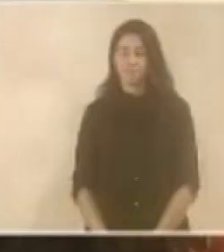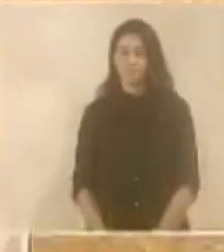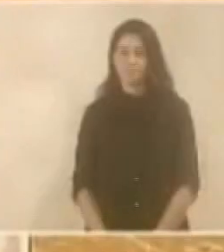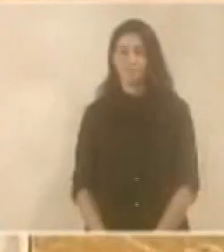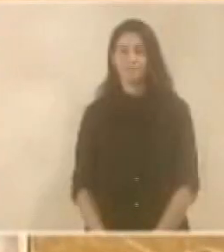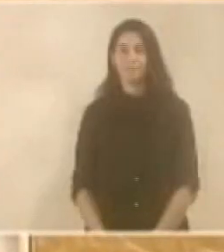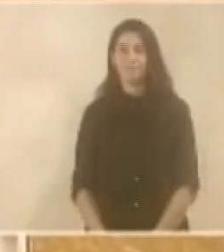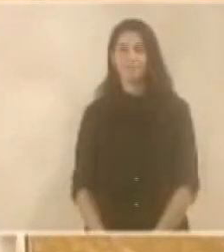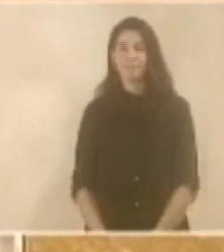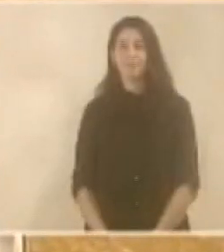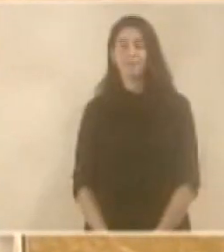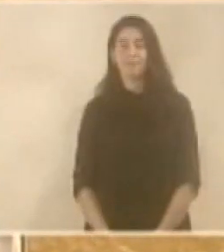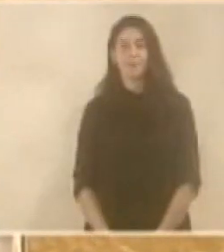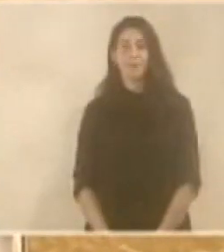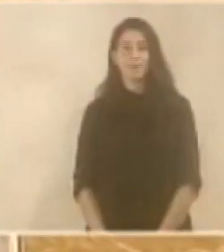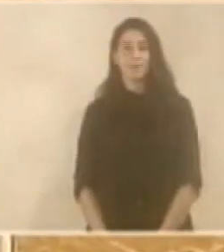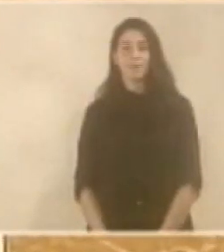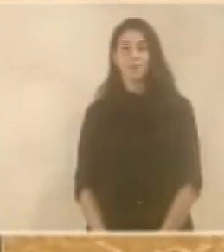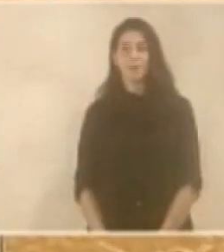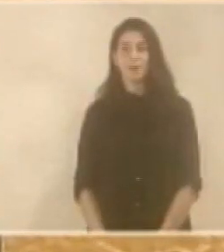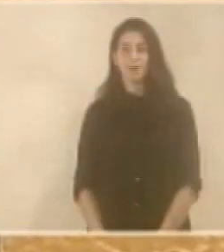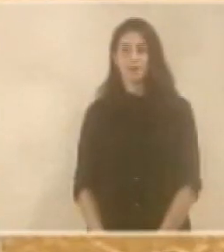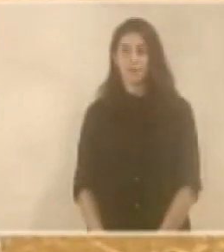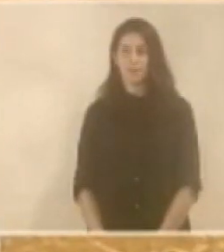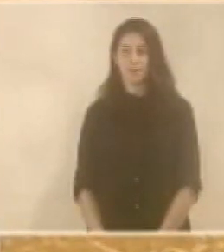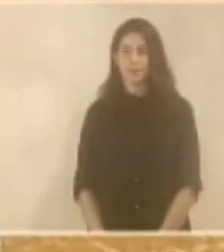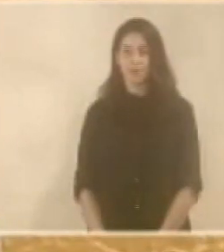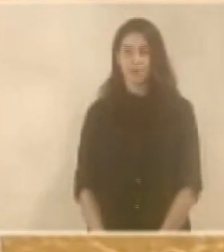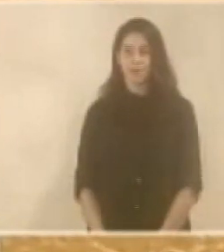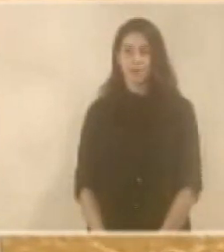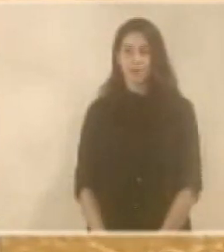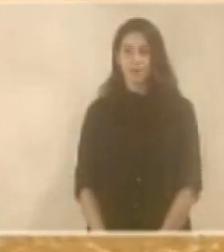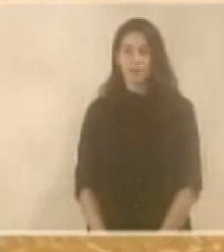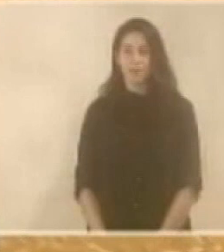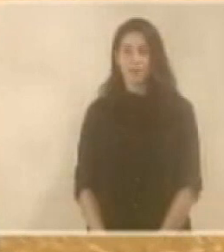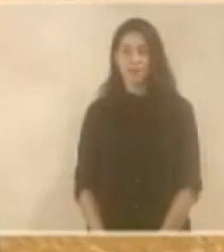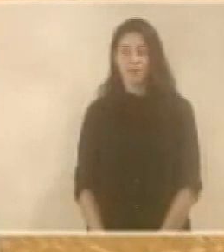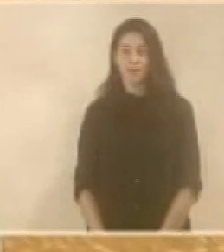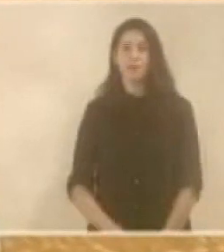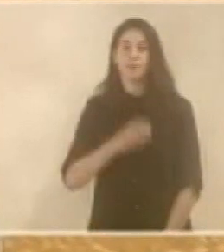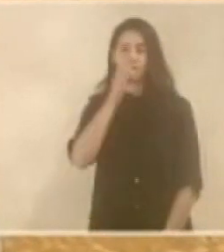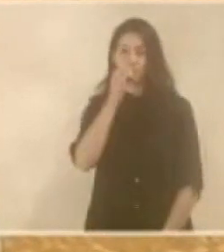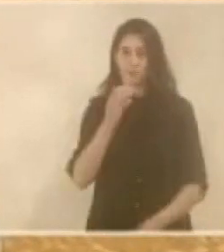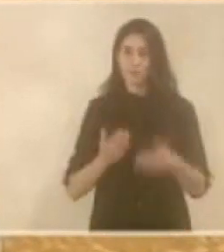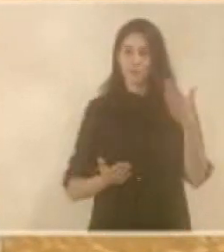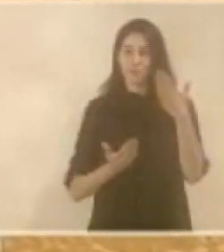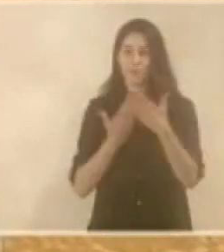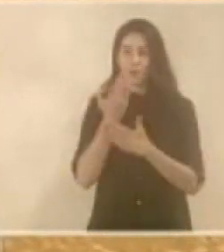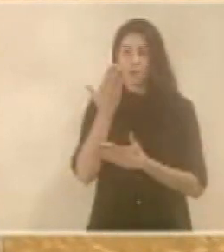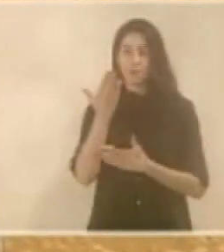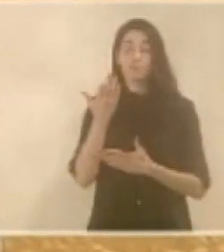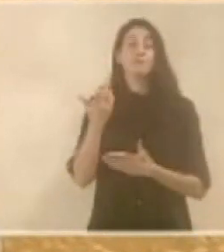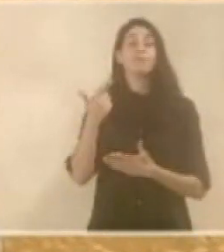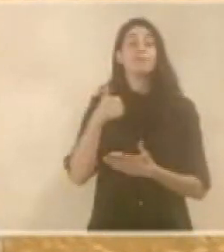Excelentísimas e ilustrísimas autoridades, señores y señores que hoy nos acompañan, buenos días. Soy un